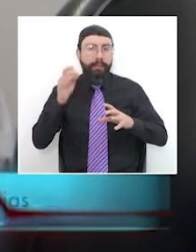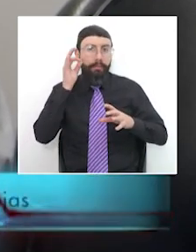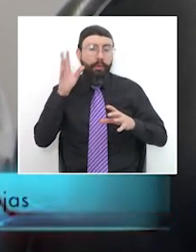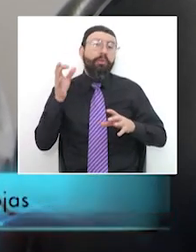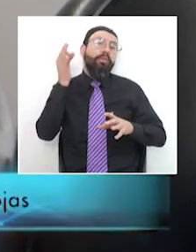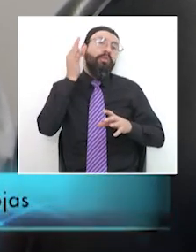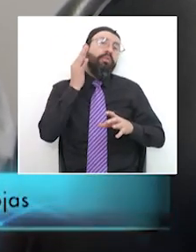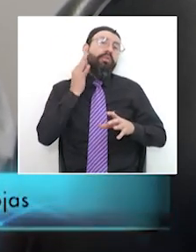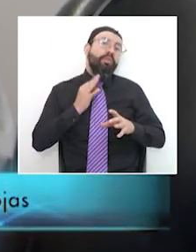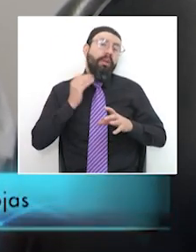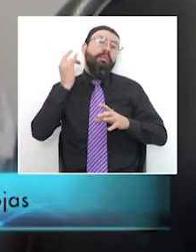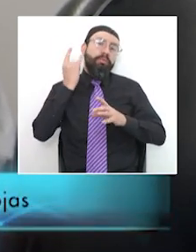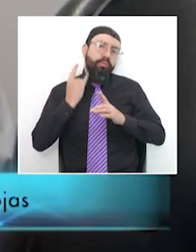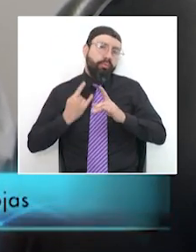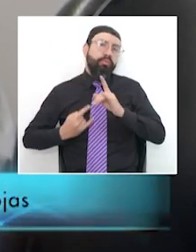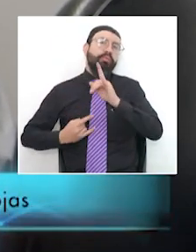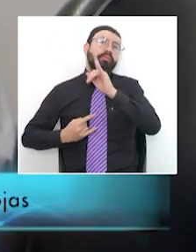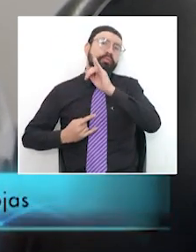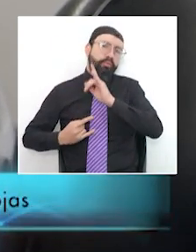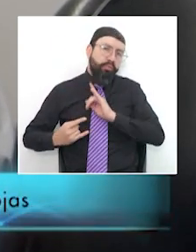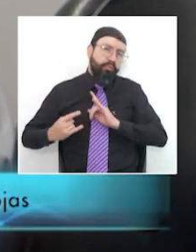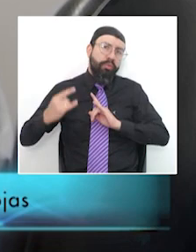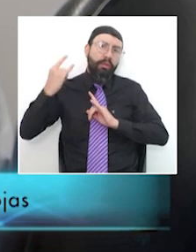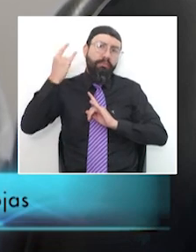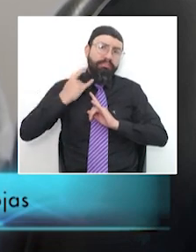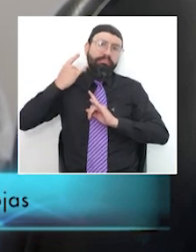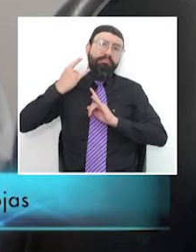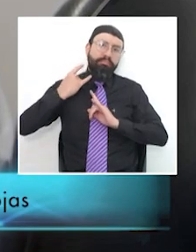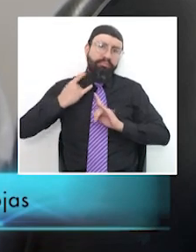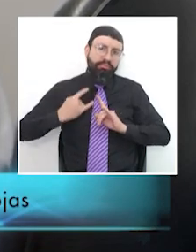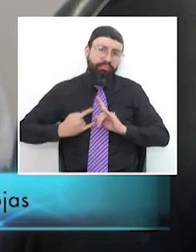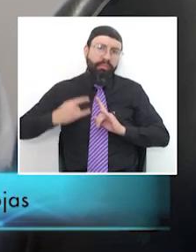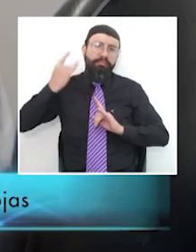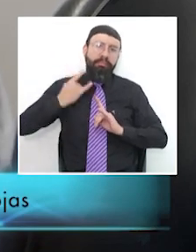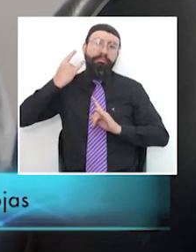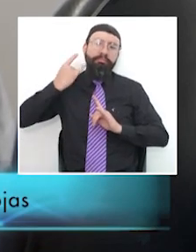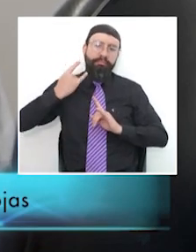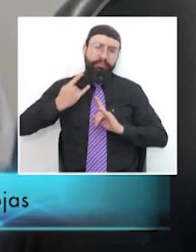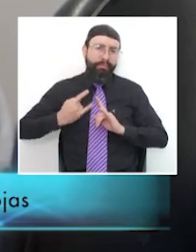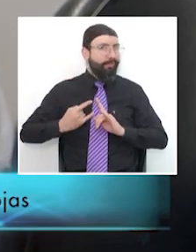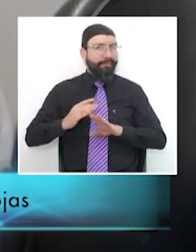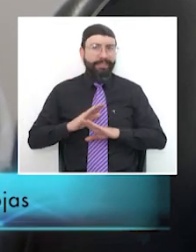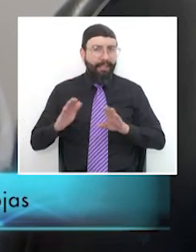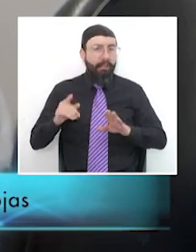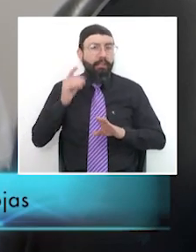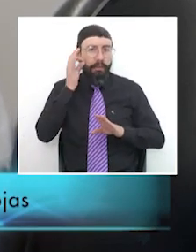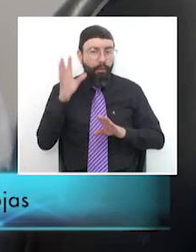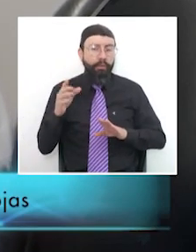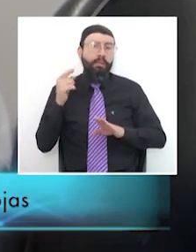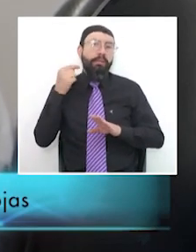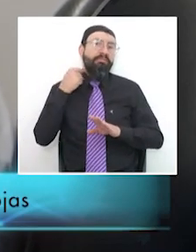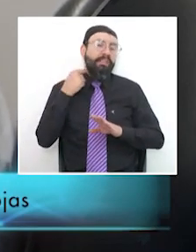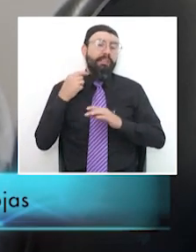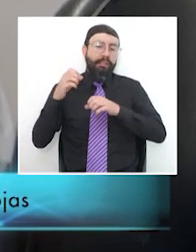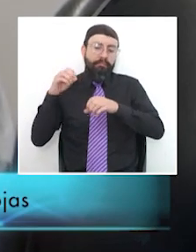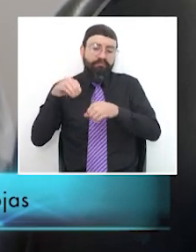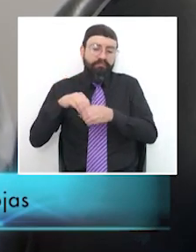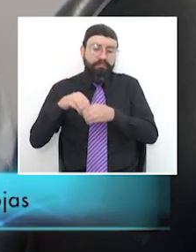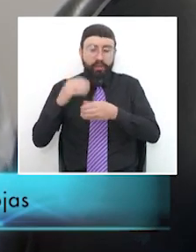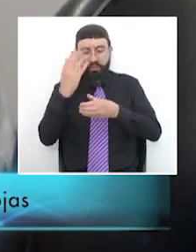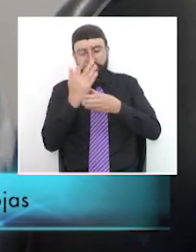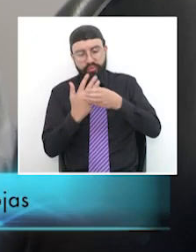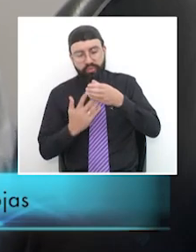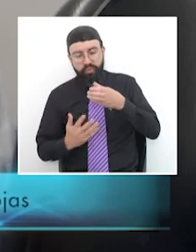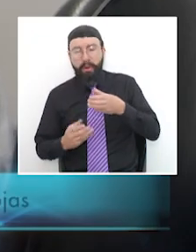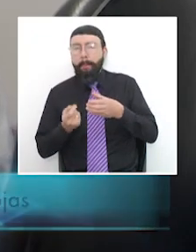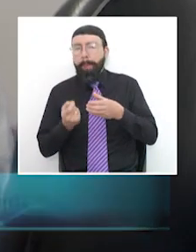placas de ateroma, de grasa que se forman, que se pueden desprender y causar accidentes cerebrovasculares, trombosis, etc. O